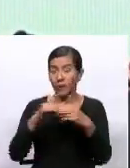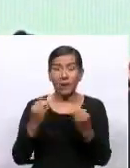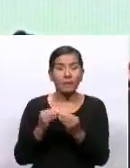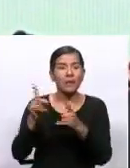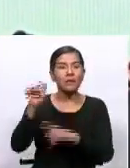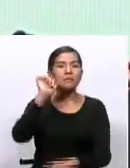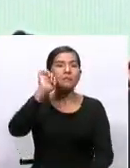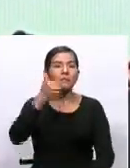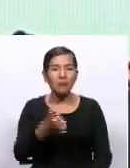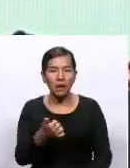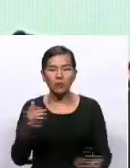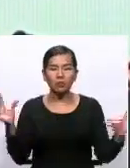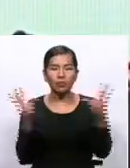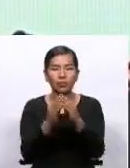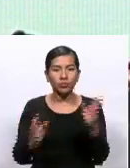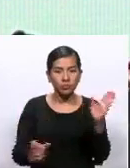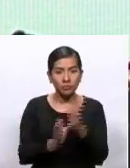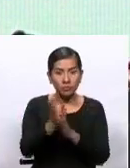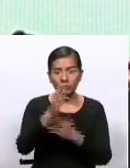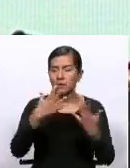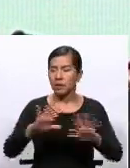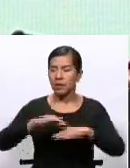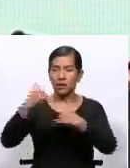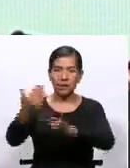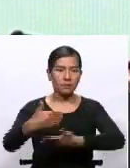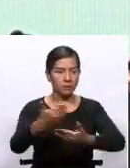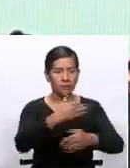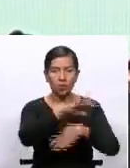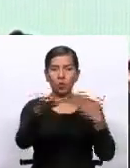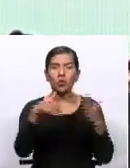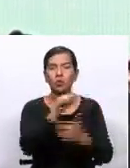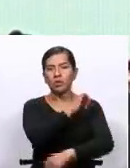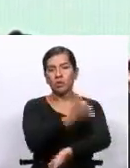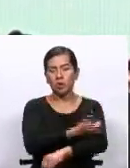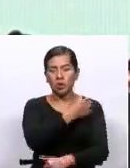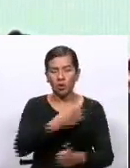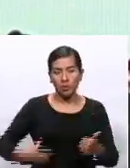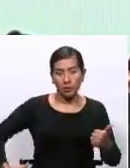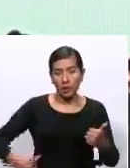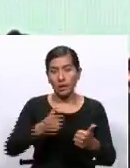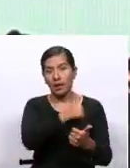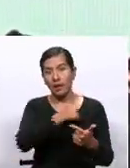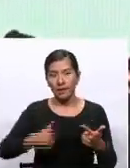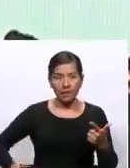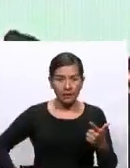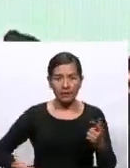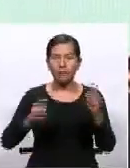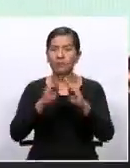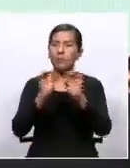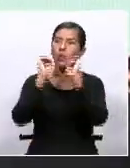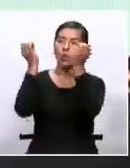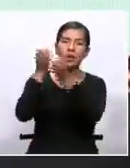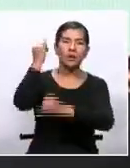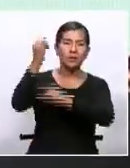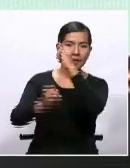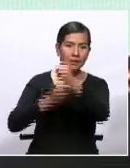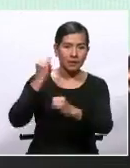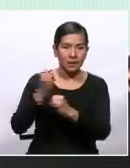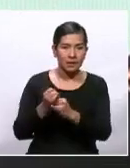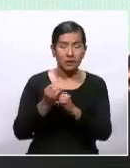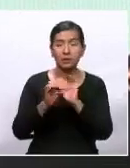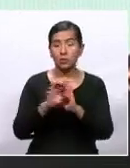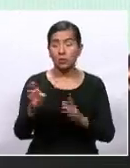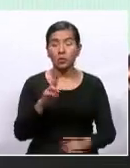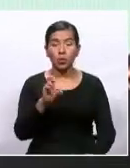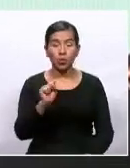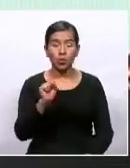de Bolivia, además de las 10 alcaldías más grandes de nuestro territorio nacional y organismos internacionales como la